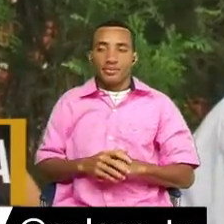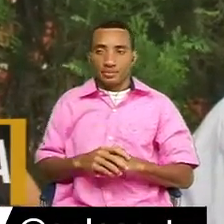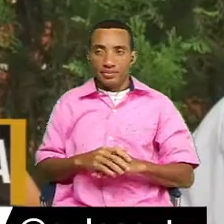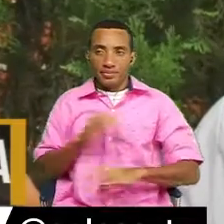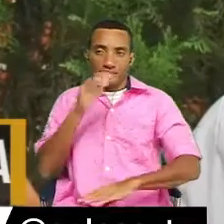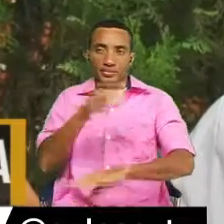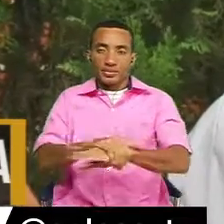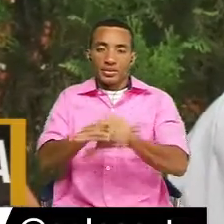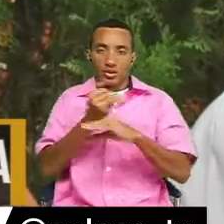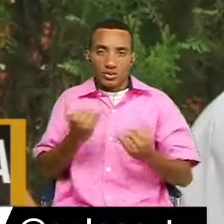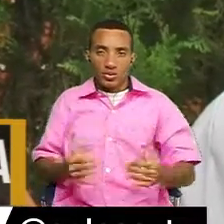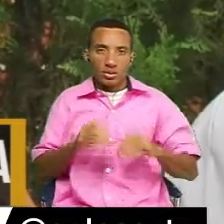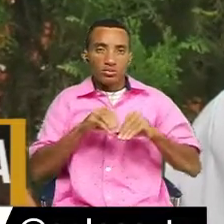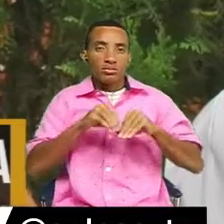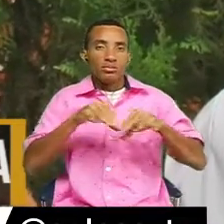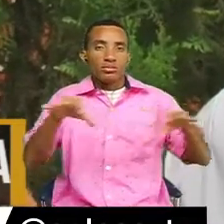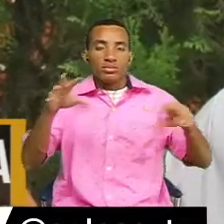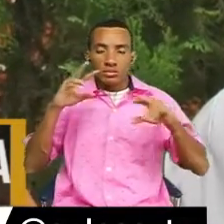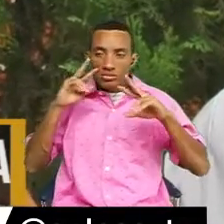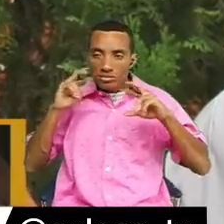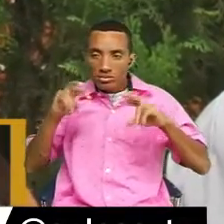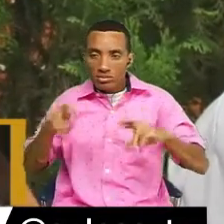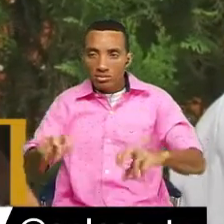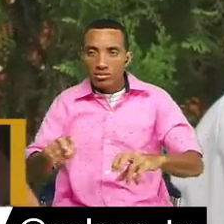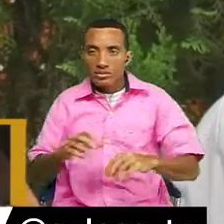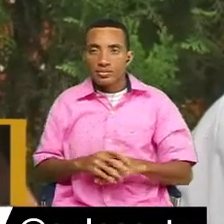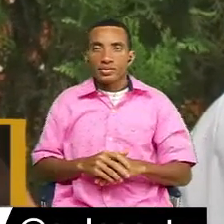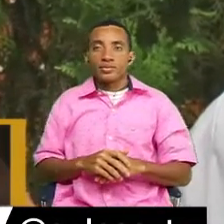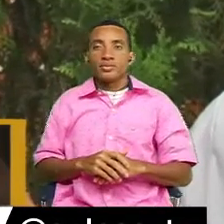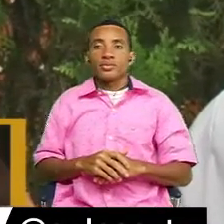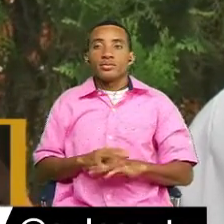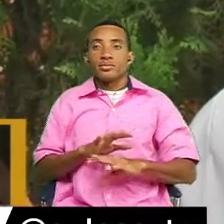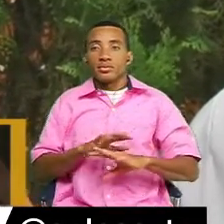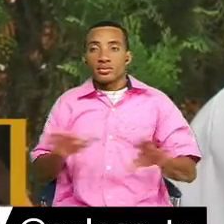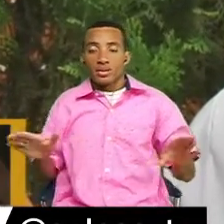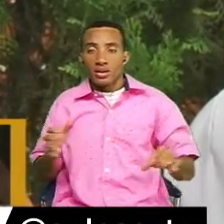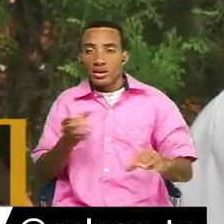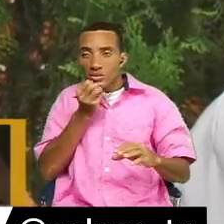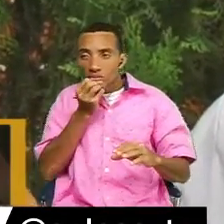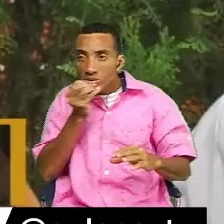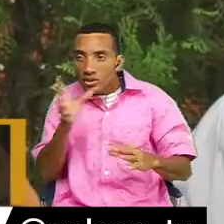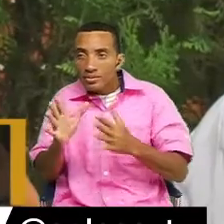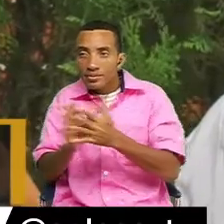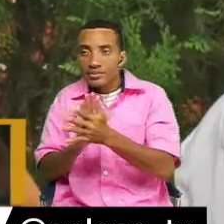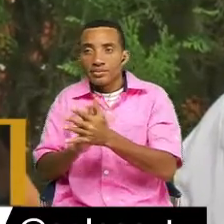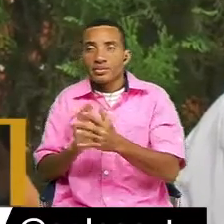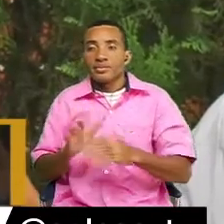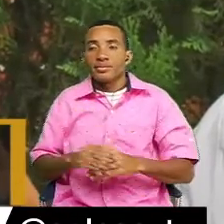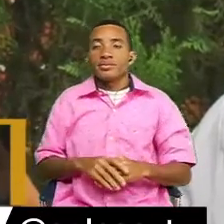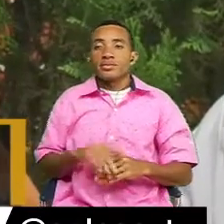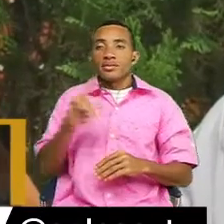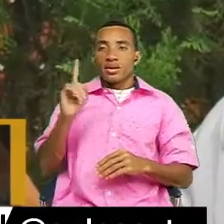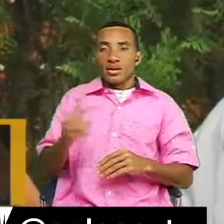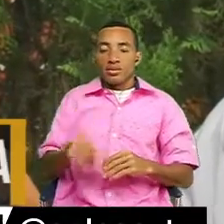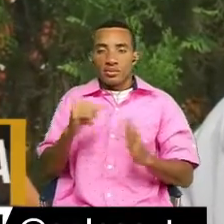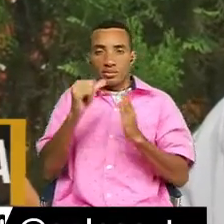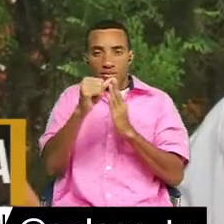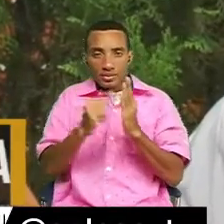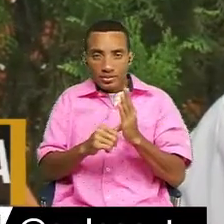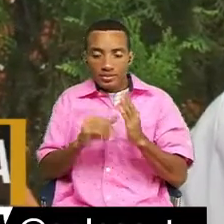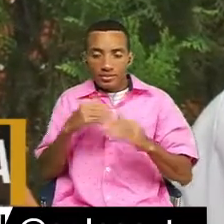luz pública en el tema de una investigación formal, porque este caso no llega por una denuncia como tal, sino llega es a través de un programa metodológico